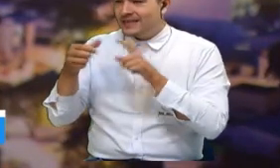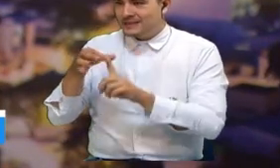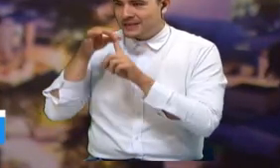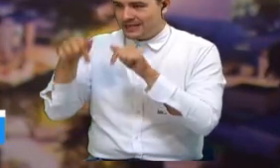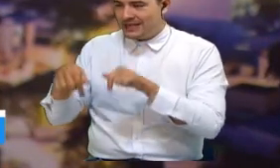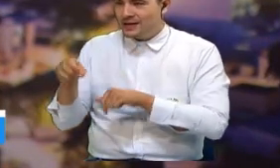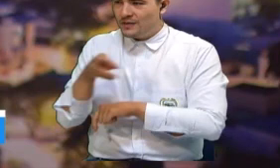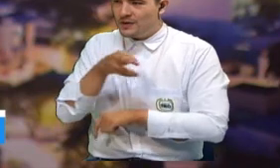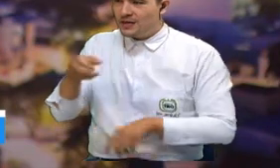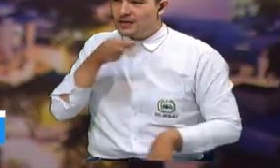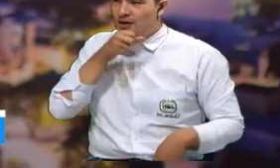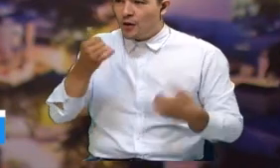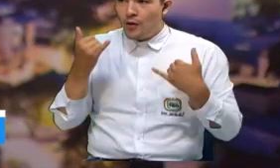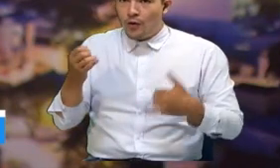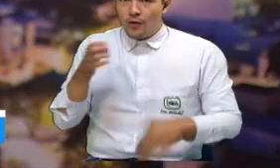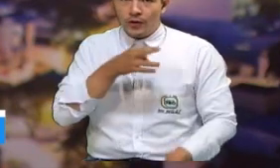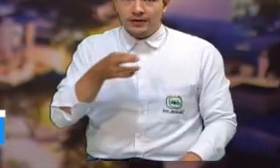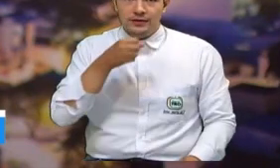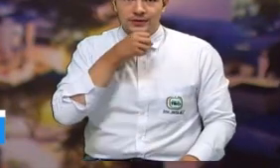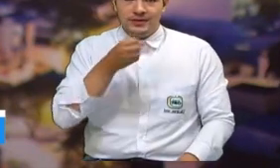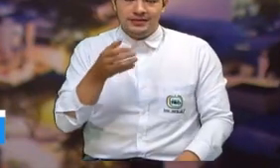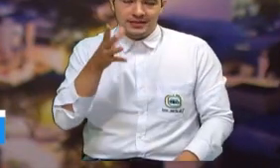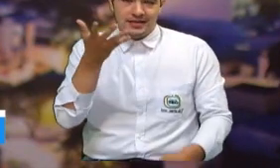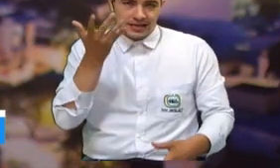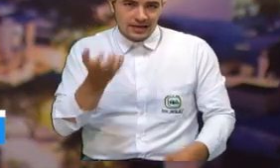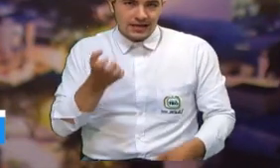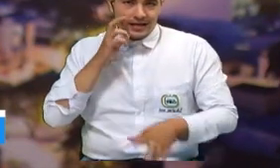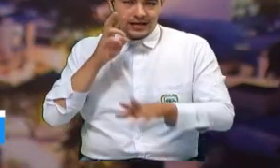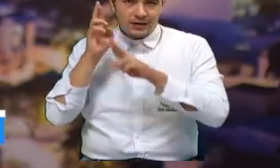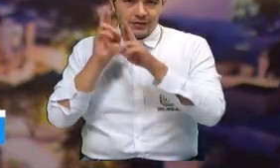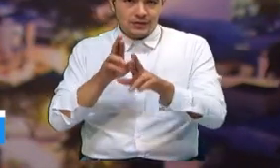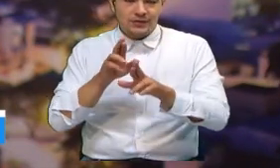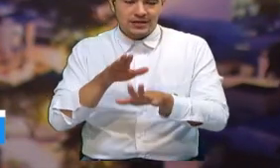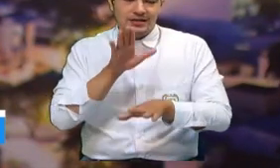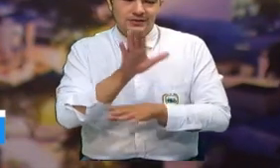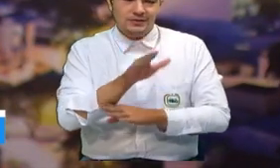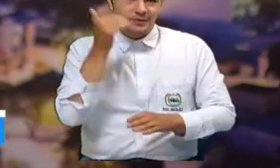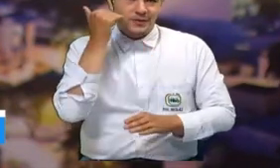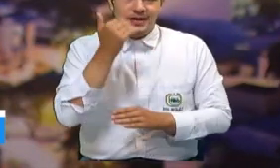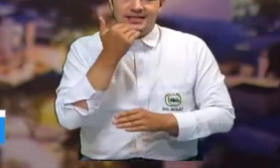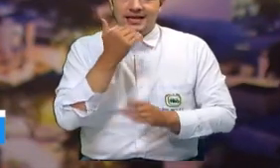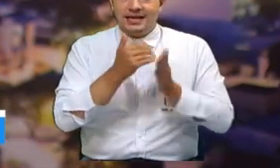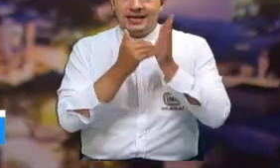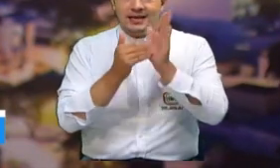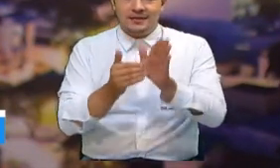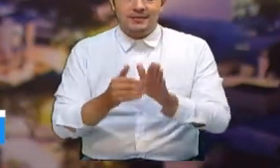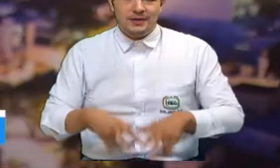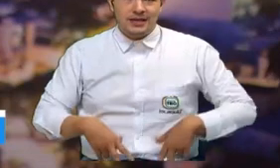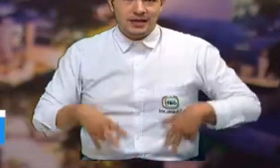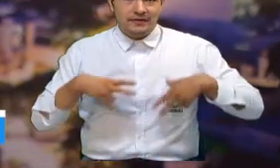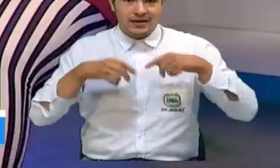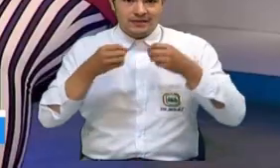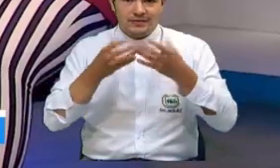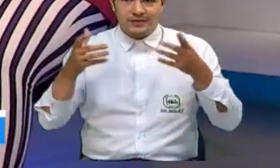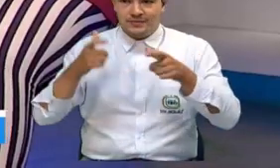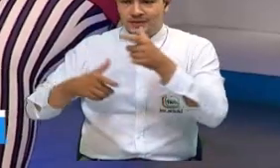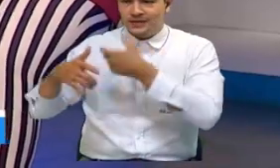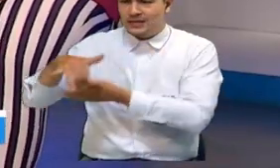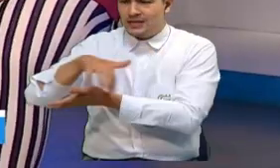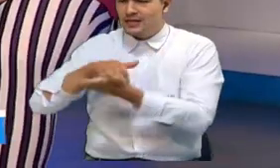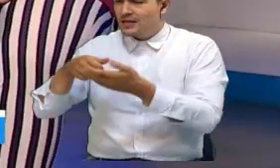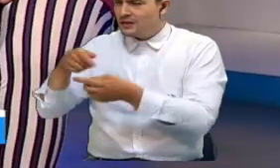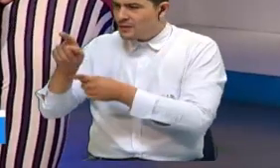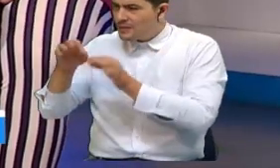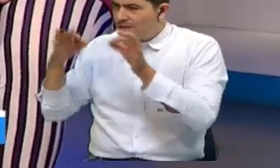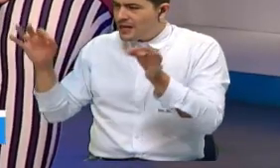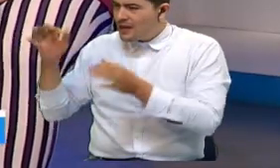que en este mes, pues, quiere hacer un reconocimiento a aquellas mujeres que son ejemplos de vida para muchas santanderianas. Un mensaje para aquellas